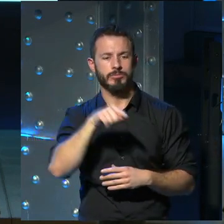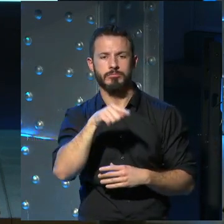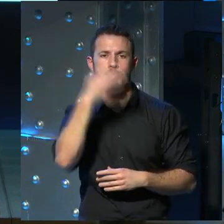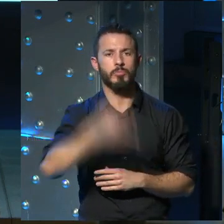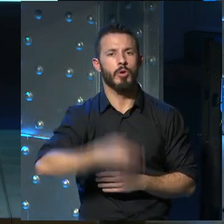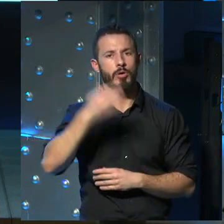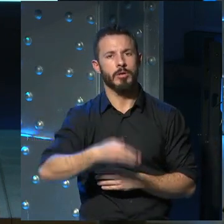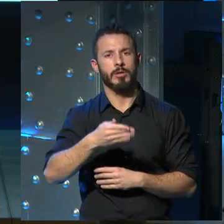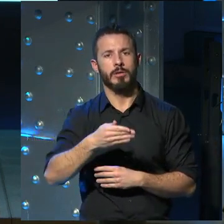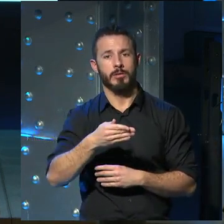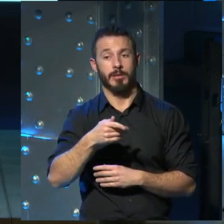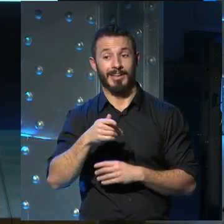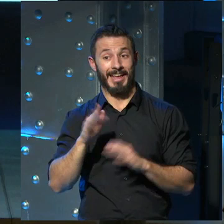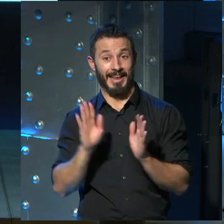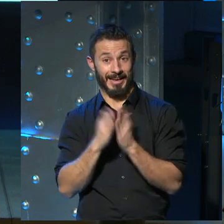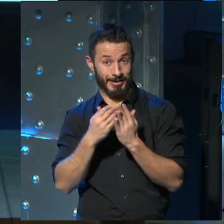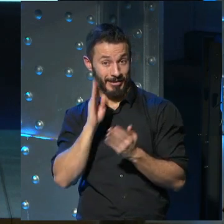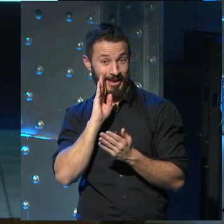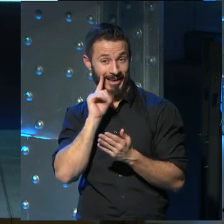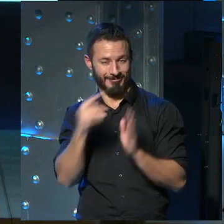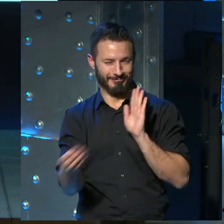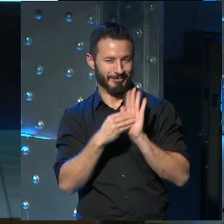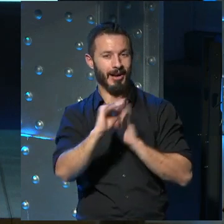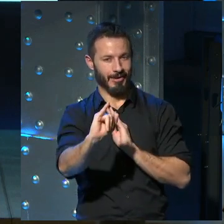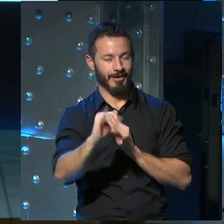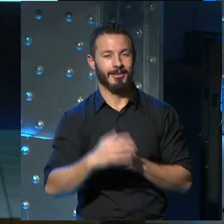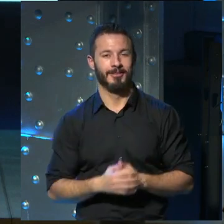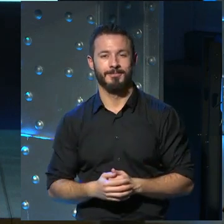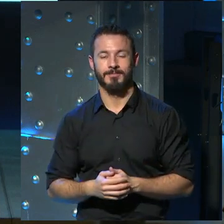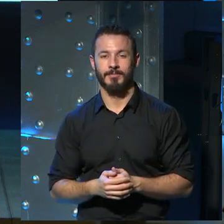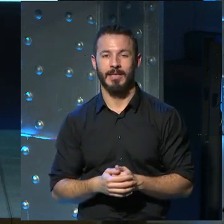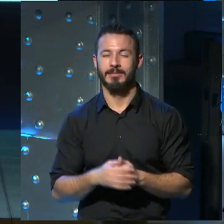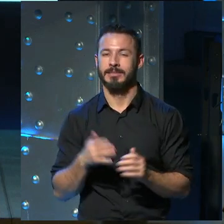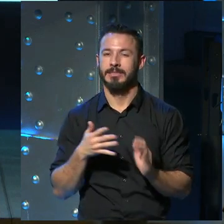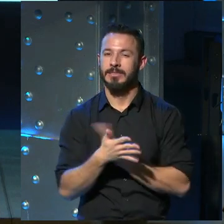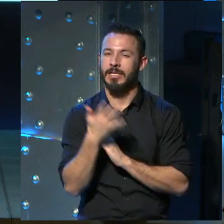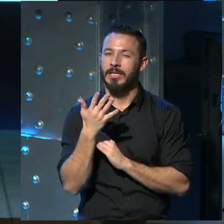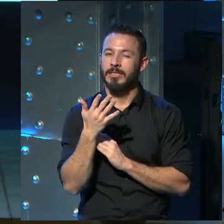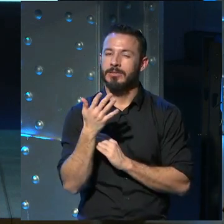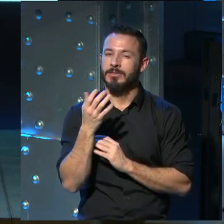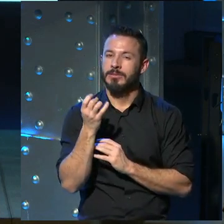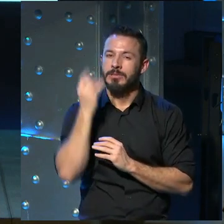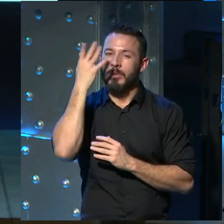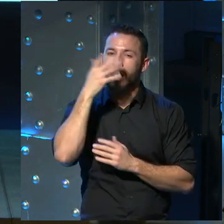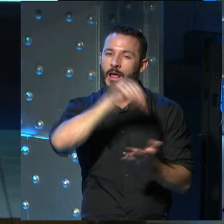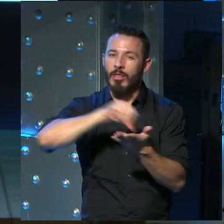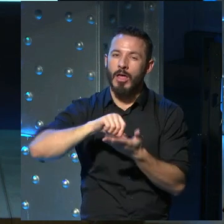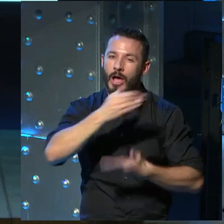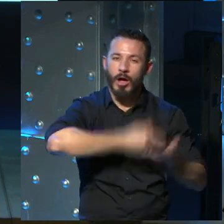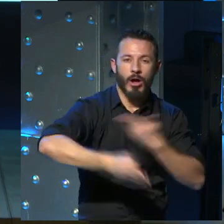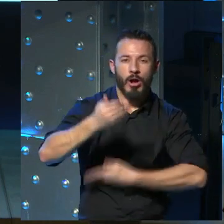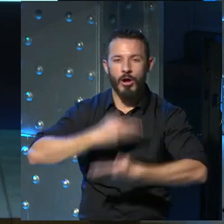encuentra en el libro de Marieta, ¿no? Una idea de crear un sistema de colaboración desde